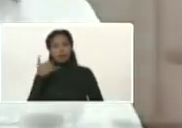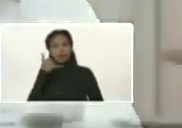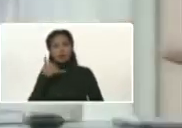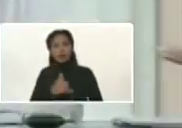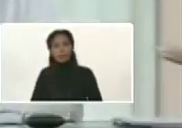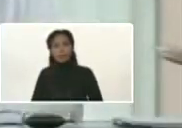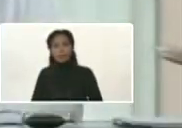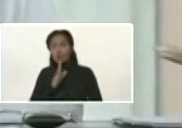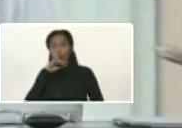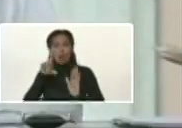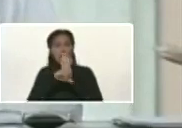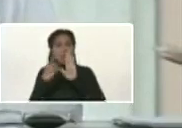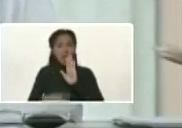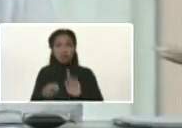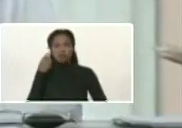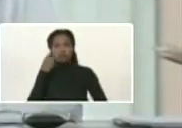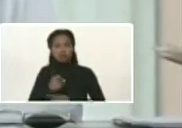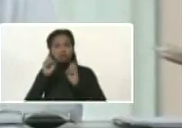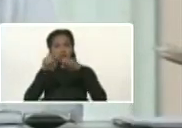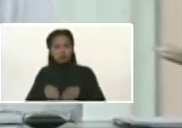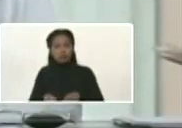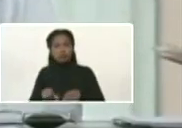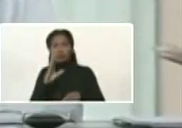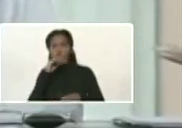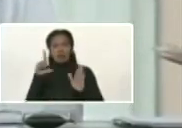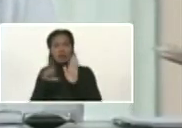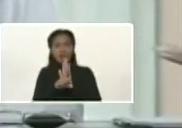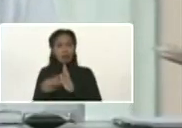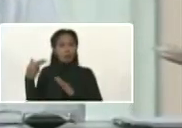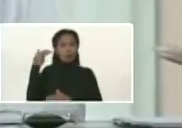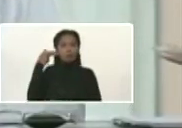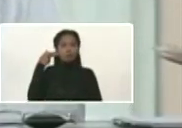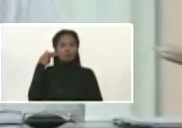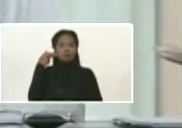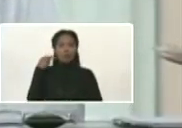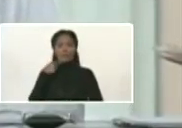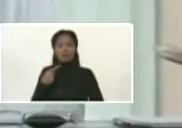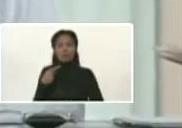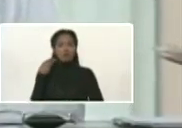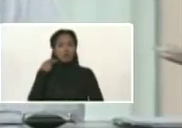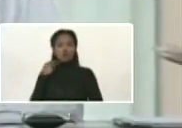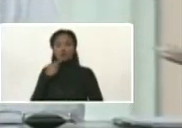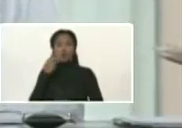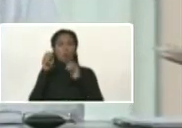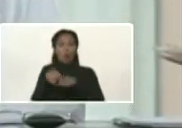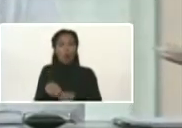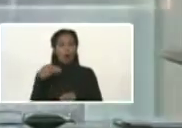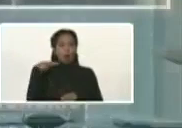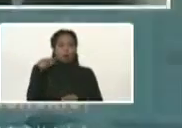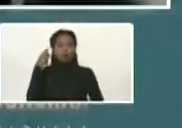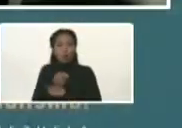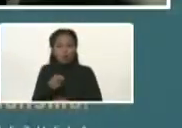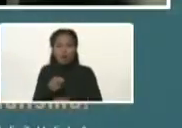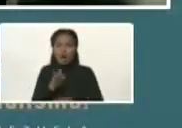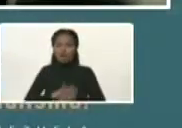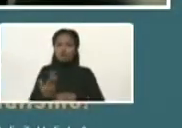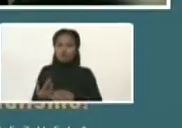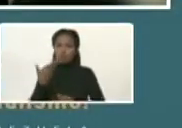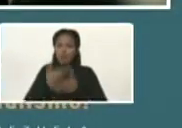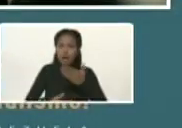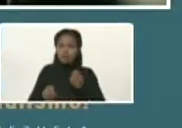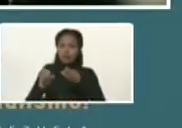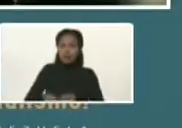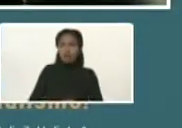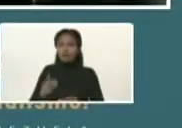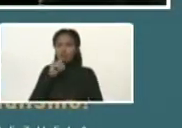es ilegal que te hayan exigido la renuncia con un fusil en la cabeza. Y además, tu carta de